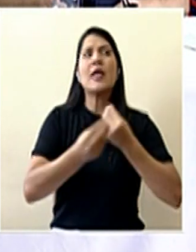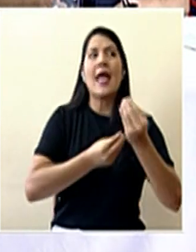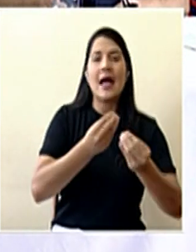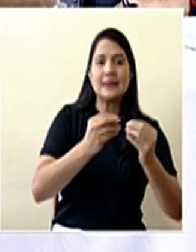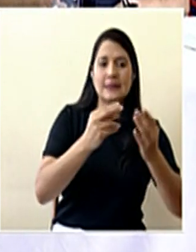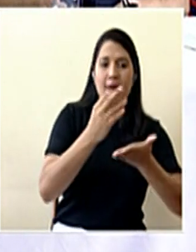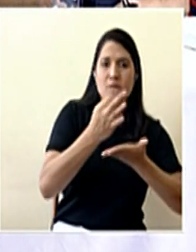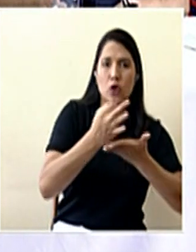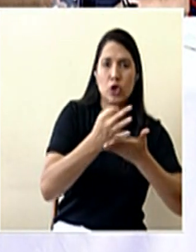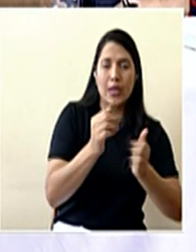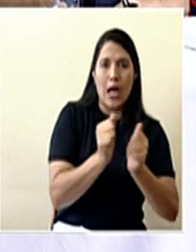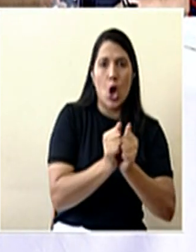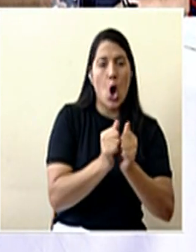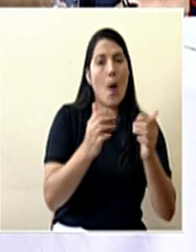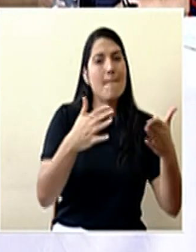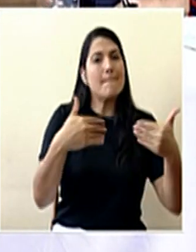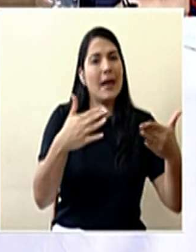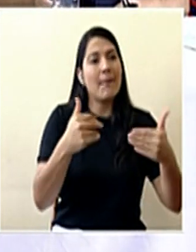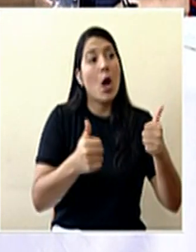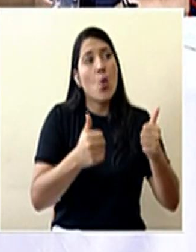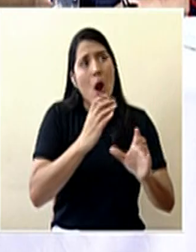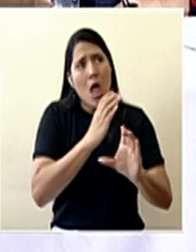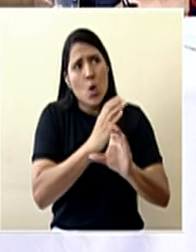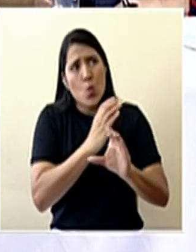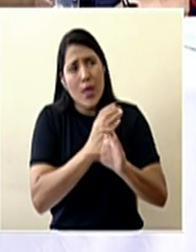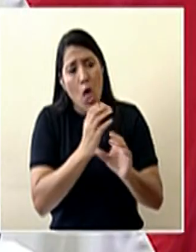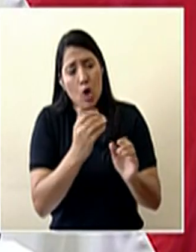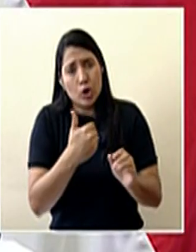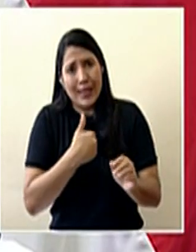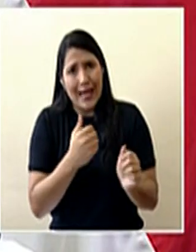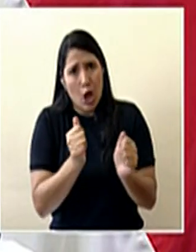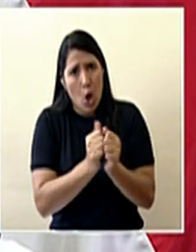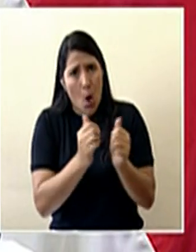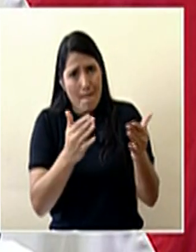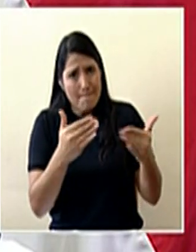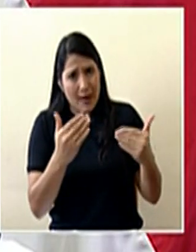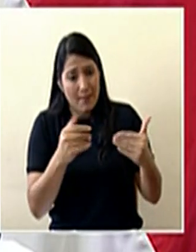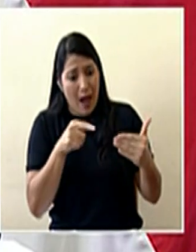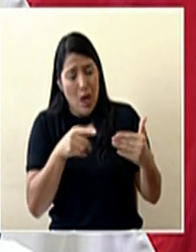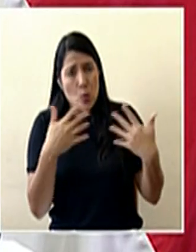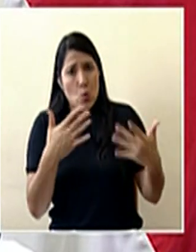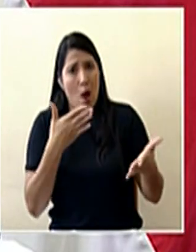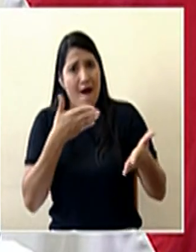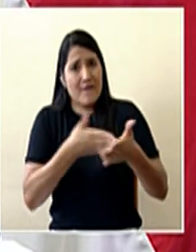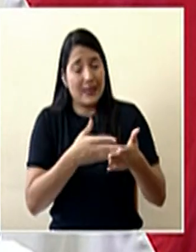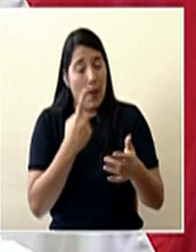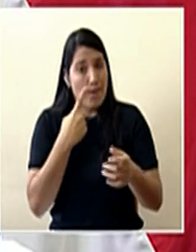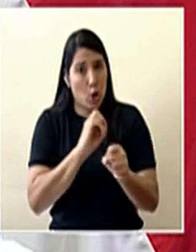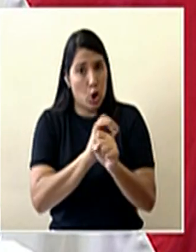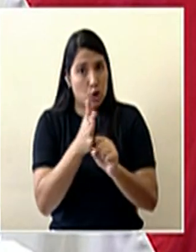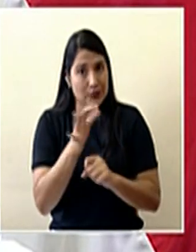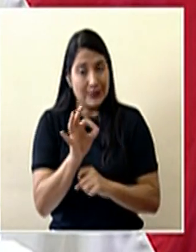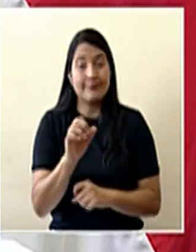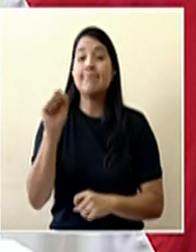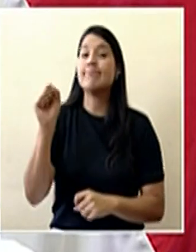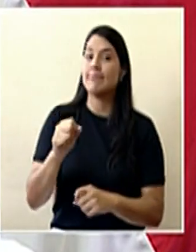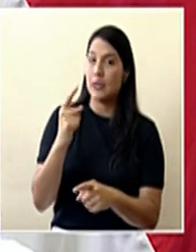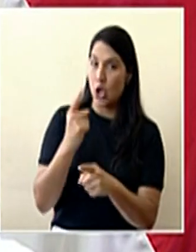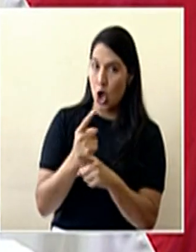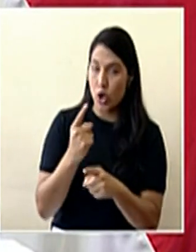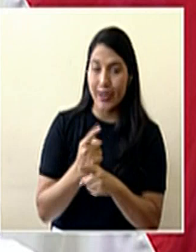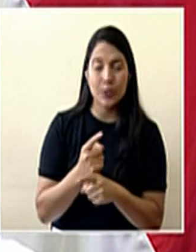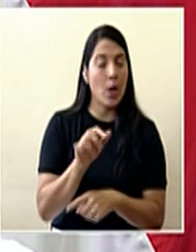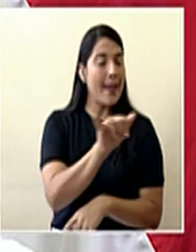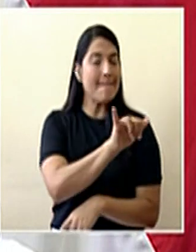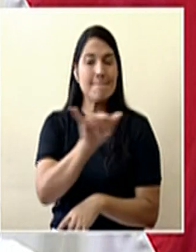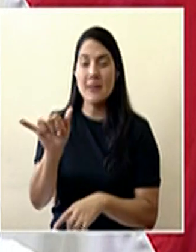cuáles cuidados se tienen con ese país que es de los más golpeados en este momento por el virus? Exactamente los mismos. Hay que